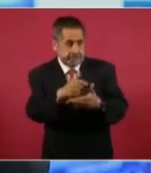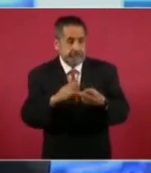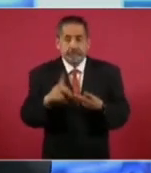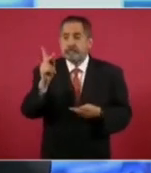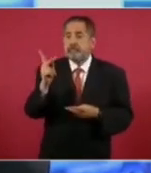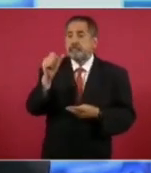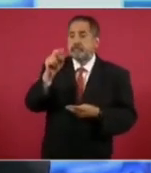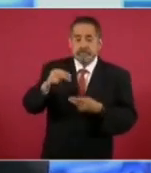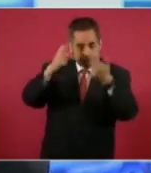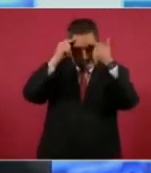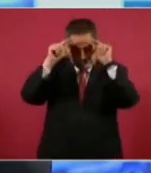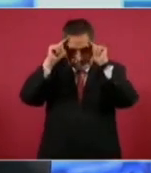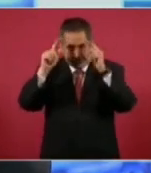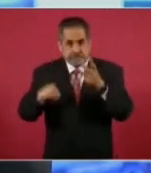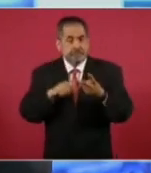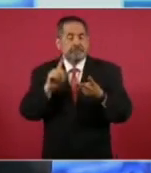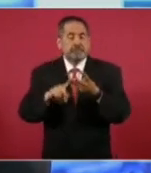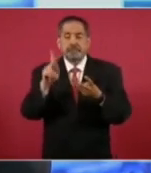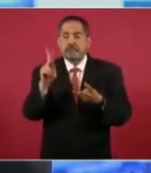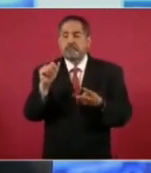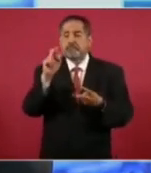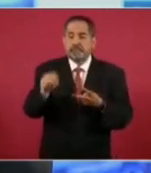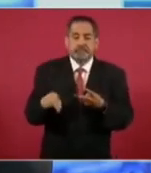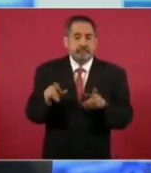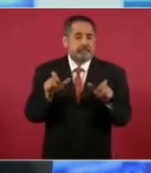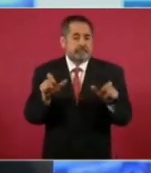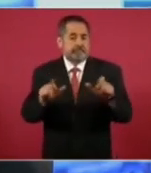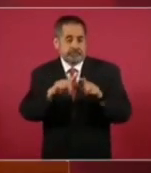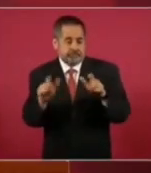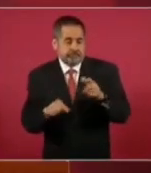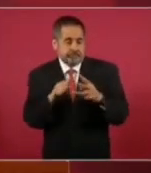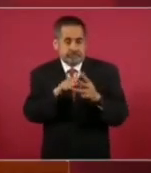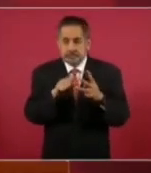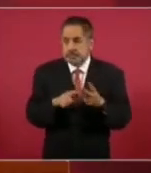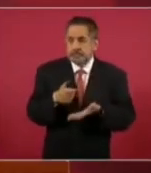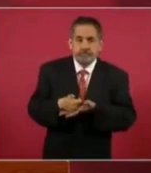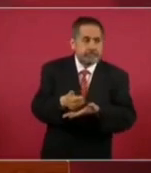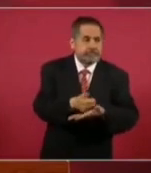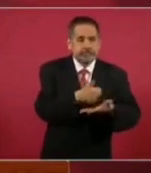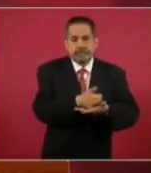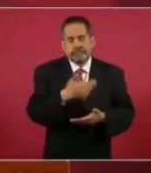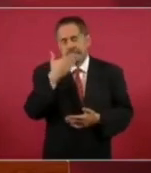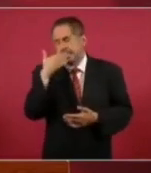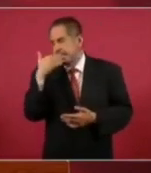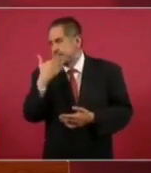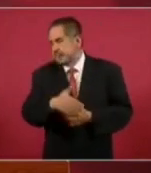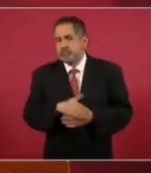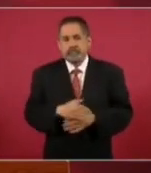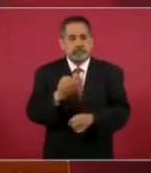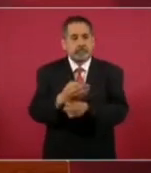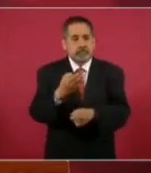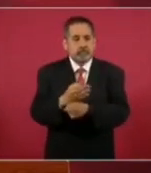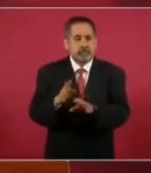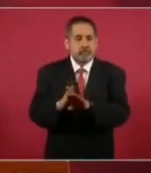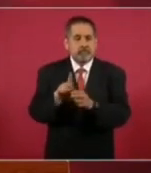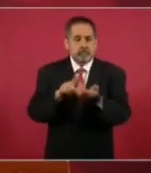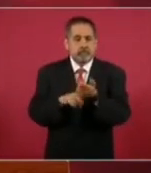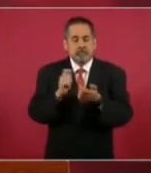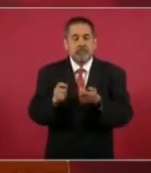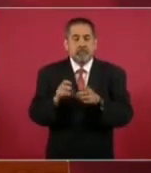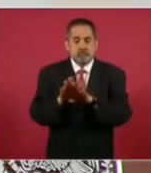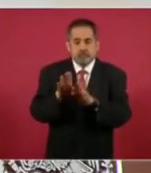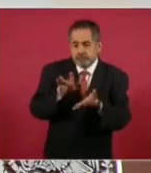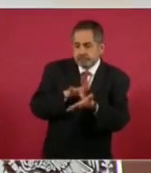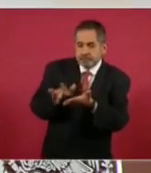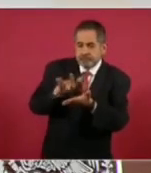Marina y el Plan Guardia Nacional también en la fase de auxilio. Nos encontramos en este momento ya